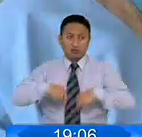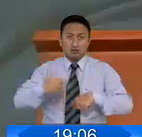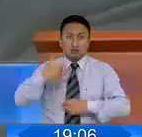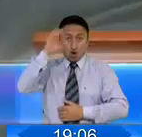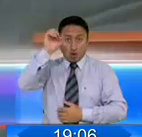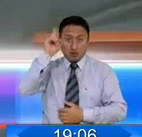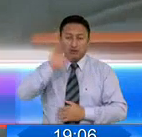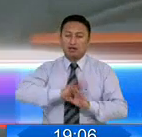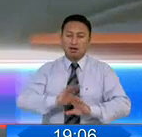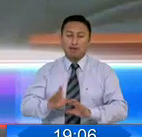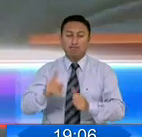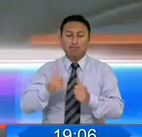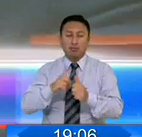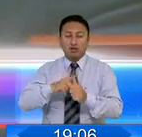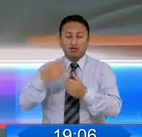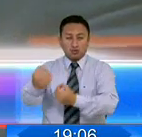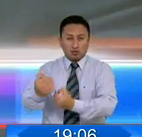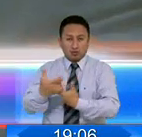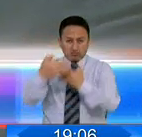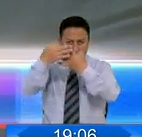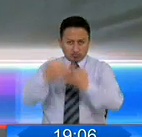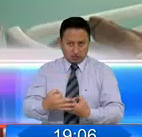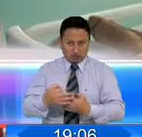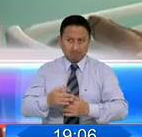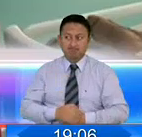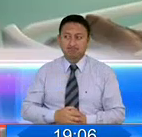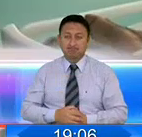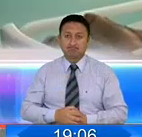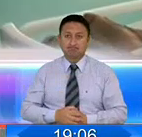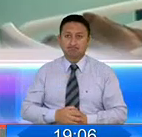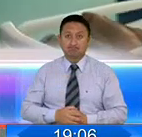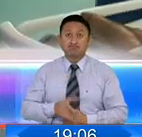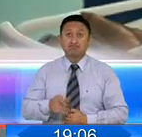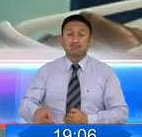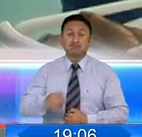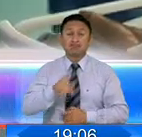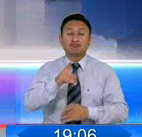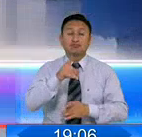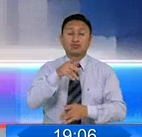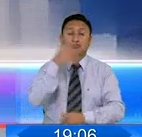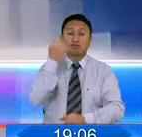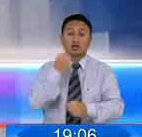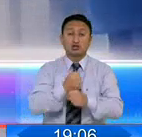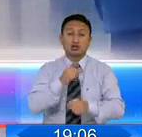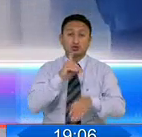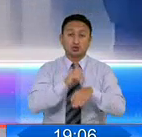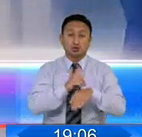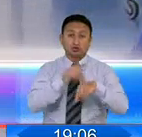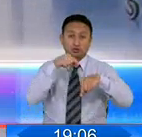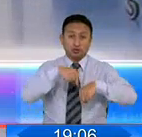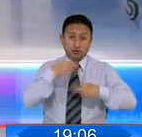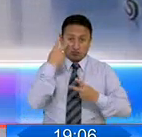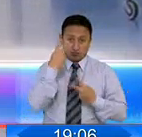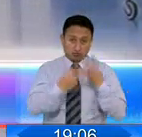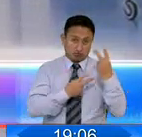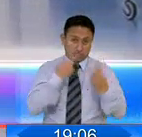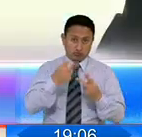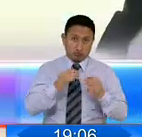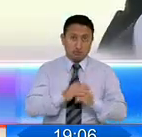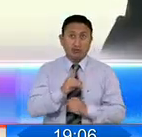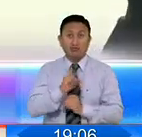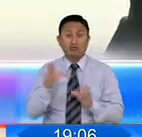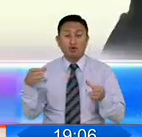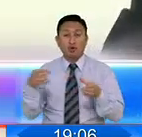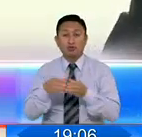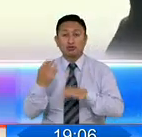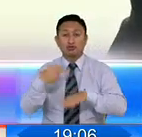que exista información oficial. Mientras tanto, la Federación Médica, que forma parte de la veeduría conformada por la Comisión